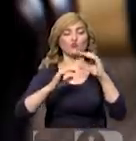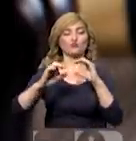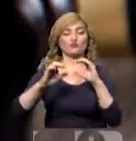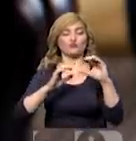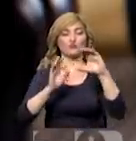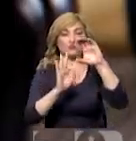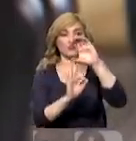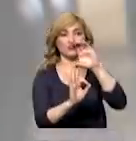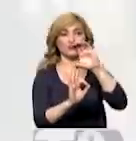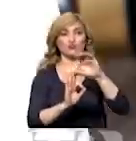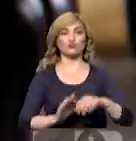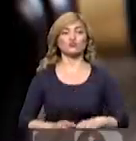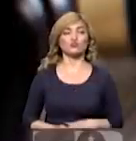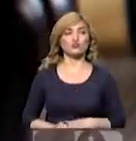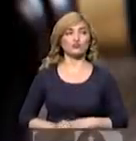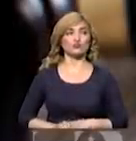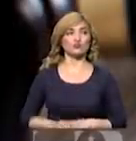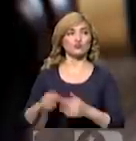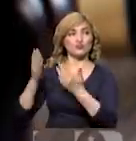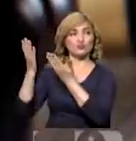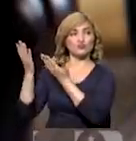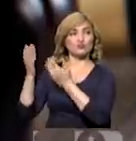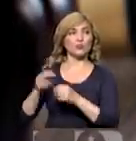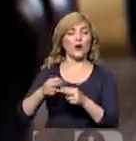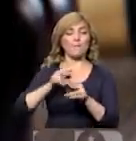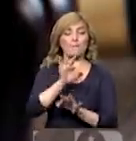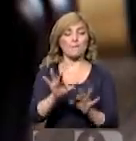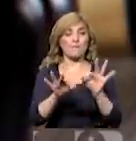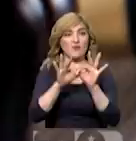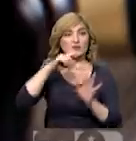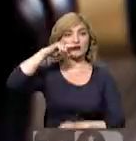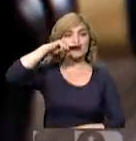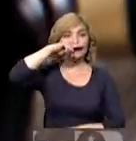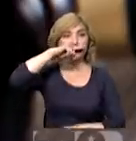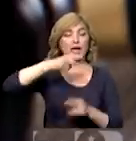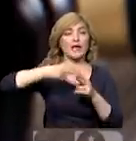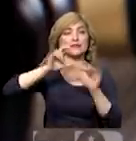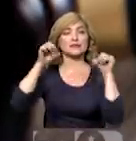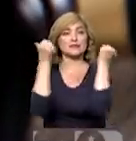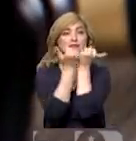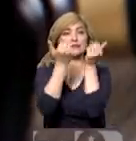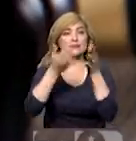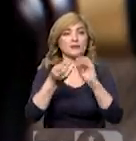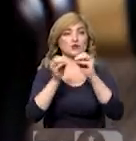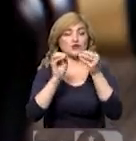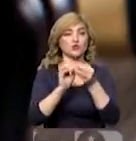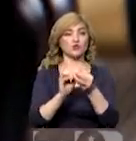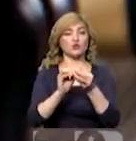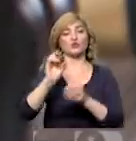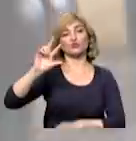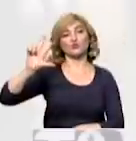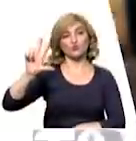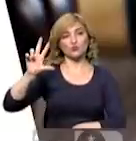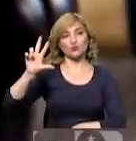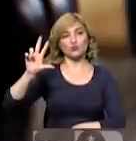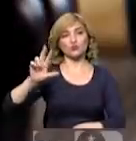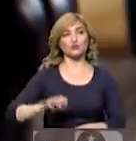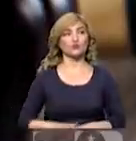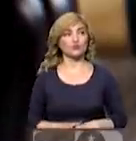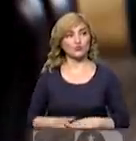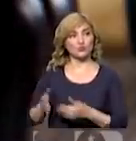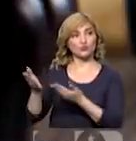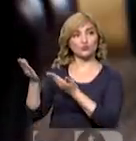Participación Ciudadana. Guido V., exprefecto de Sucumbíos y exasambleísta por el Partido Sociedad Patriótica.